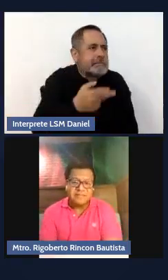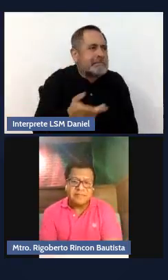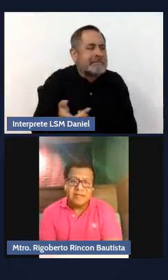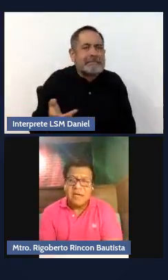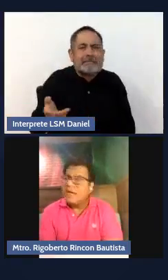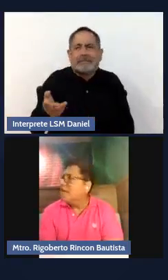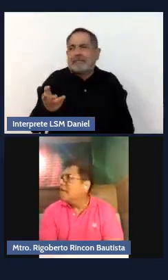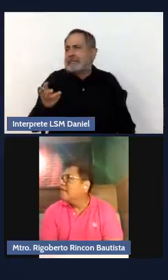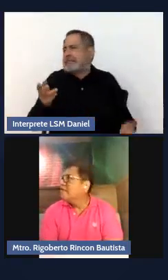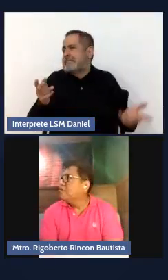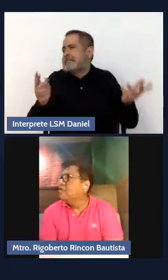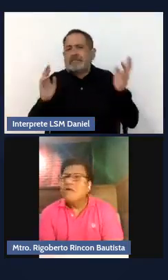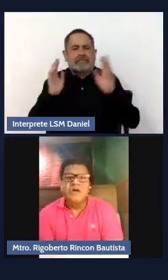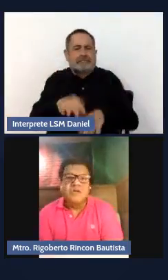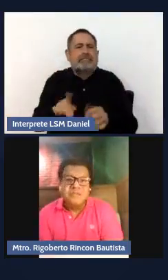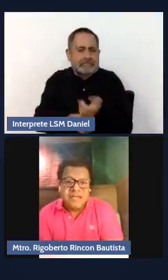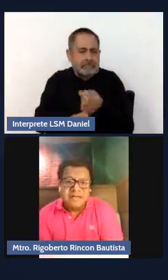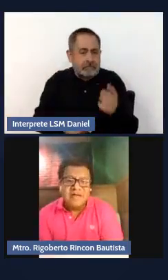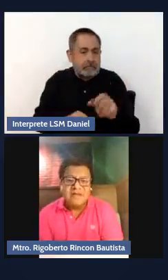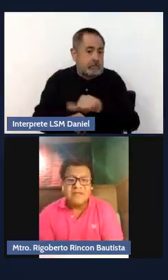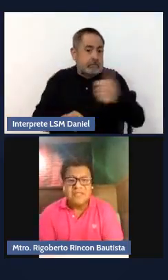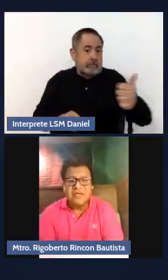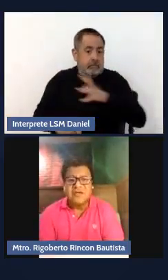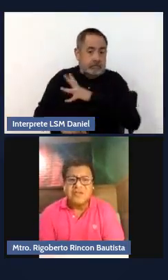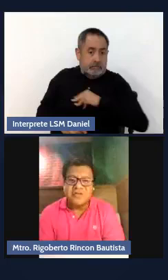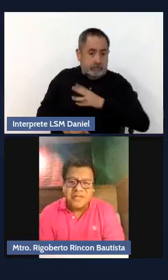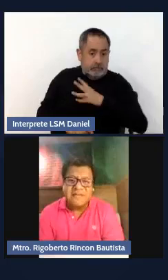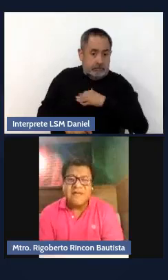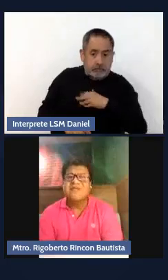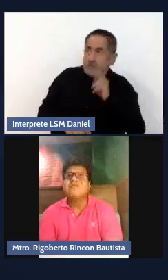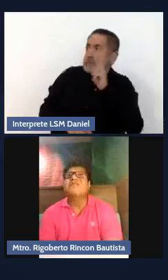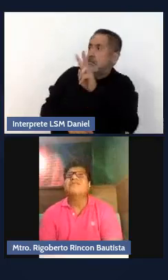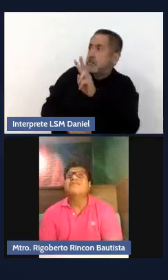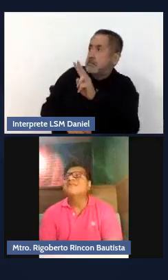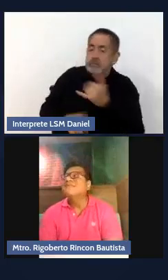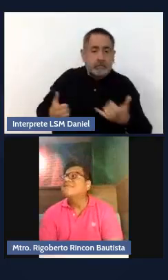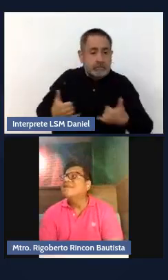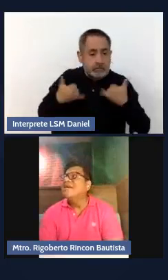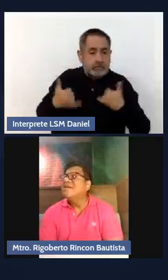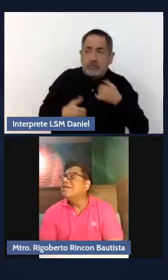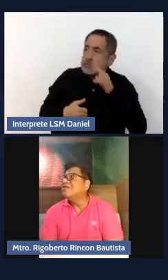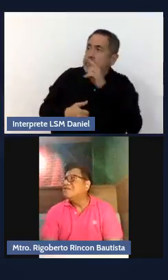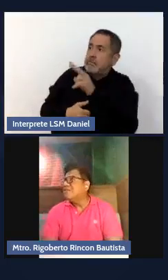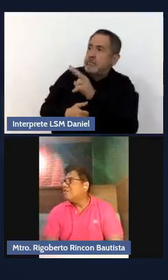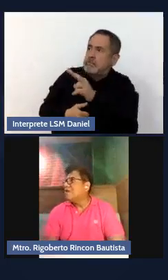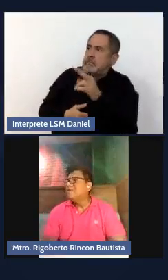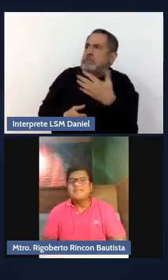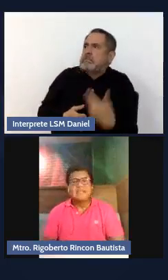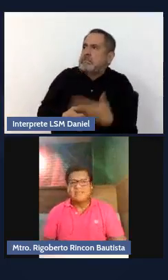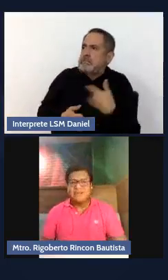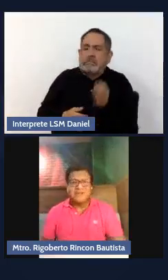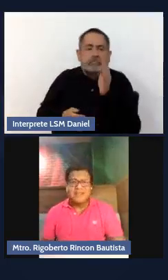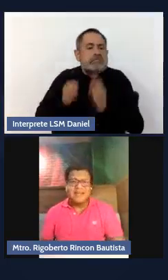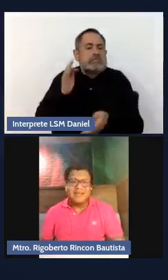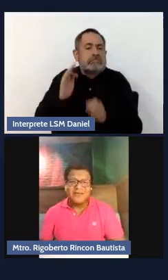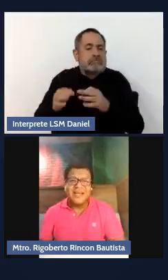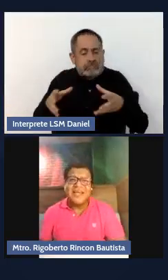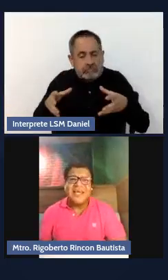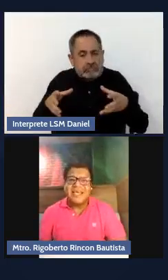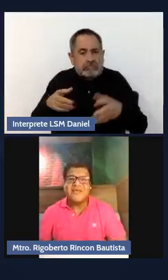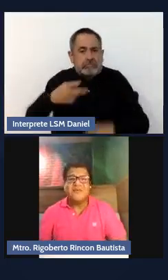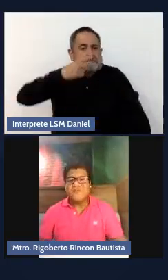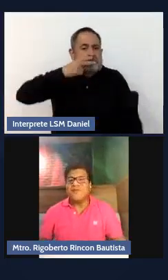Y esto lo observan nuestros hijos, lo observan nuestros adolescentes, y entonces, ¿cuál va a ser esto de manera natural? Que yo